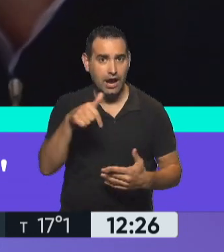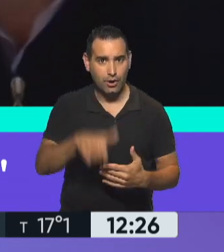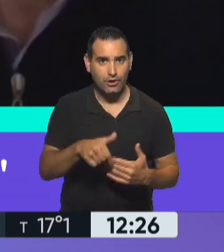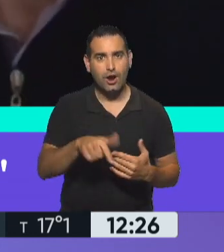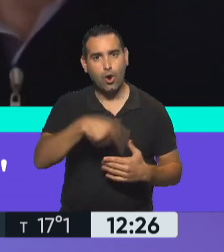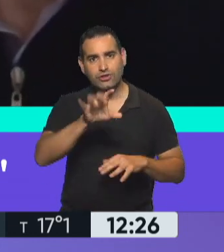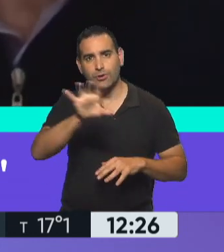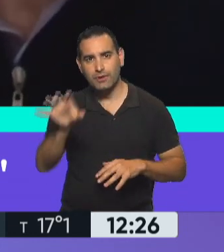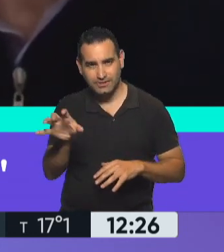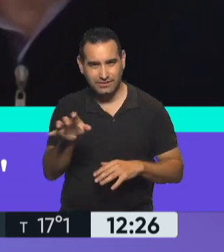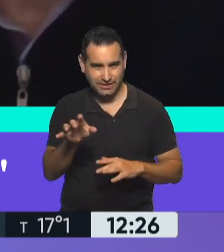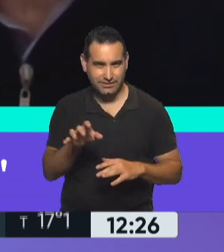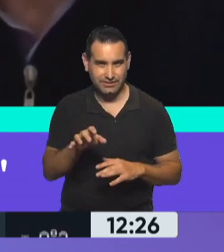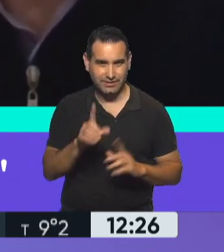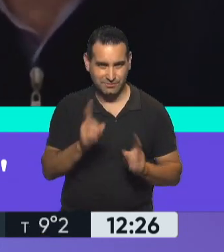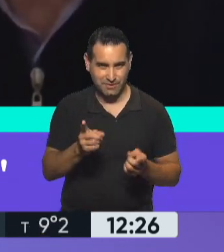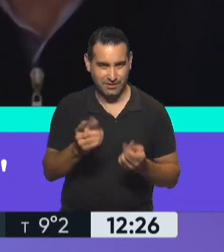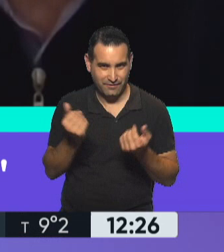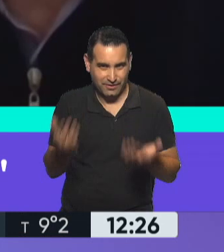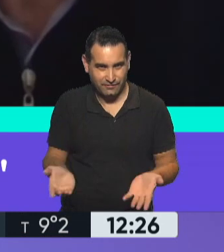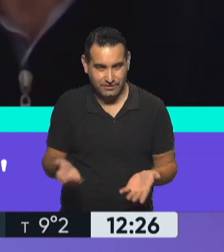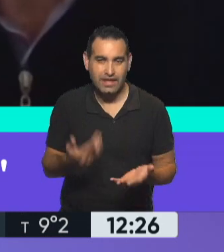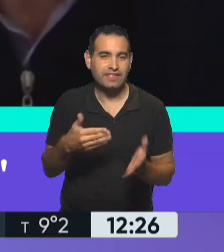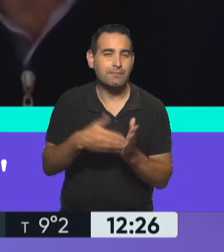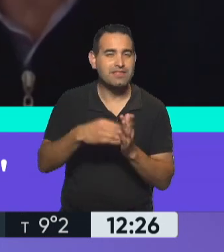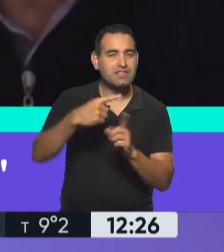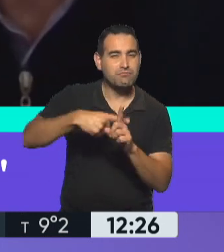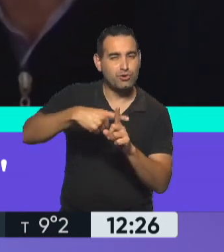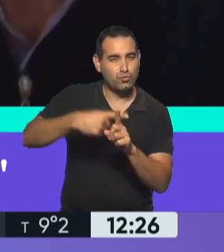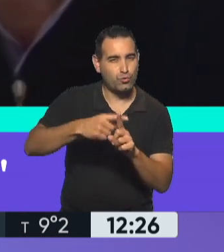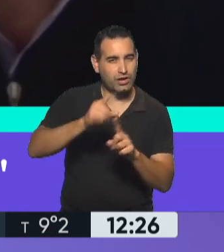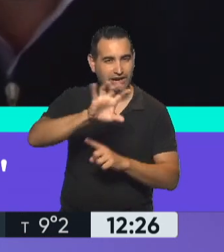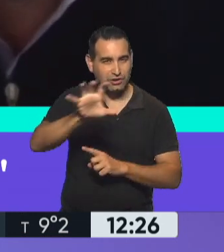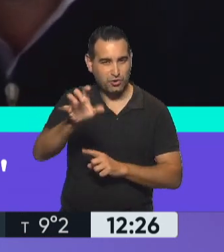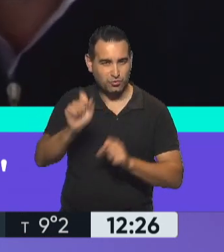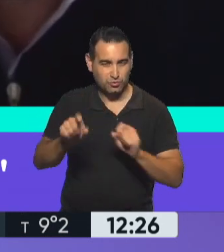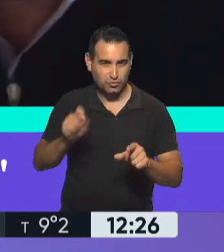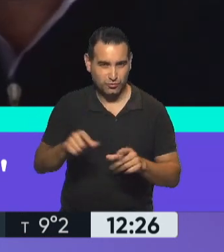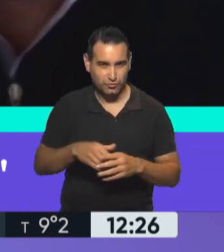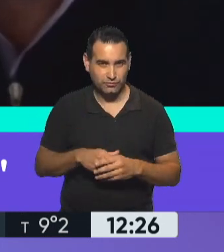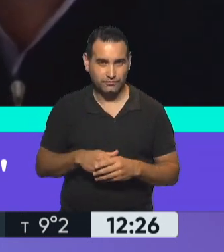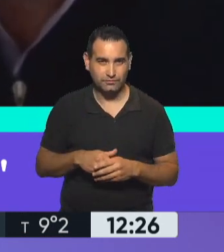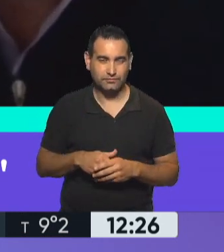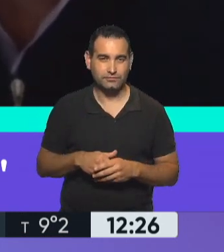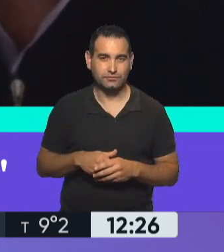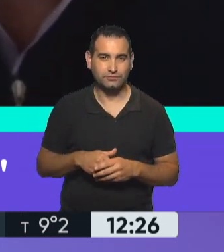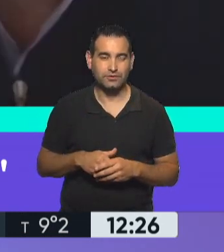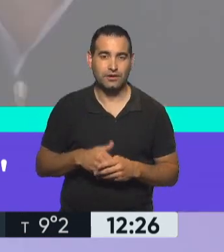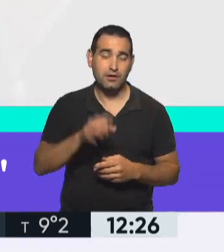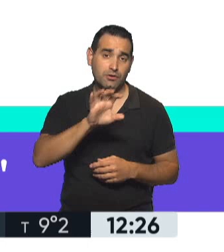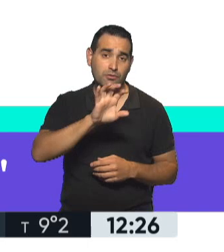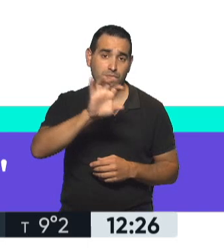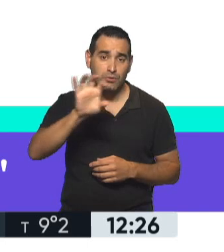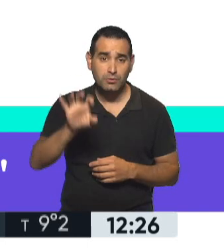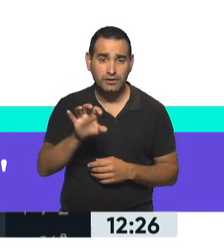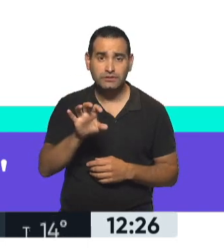otras provincias, como vos decías, de acuerdo a las temperaturas medias, los que tienen temperaturas más bajas. Hay provincias que